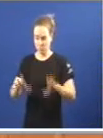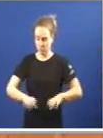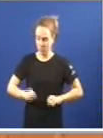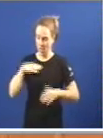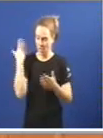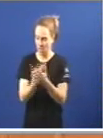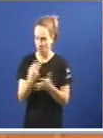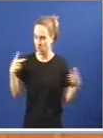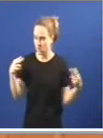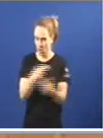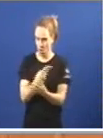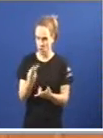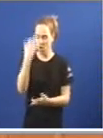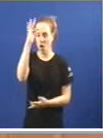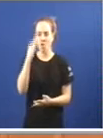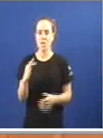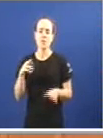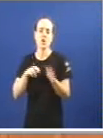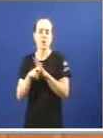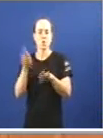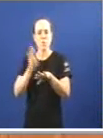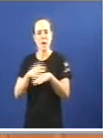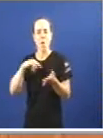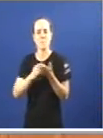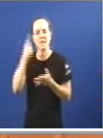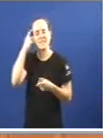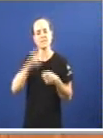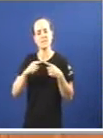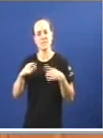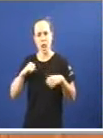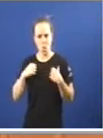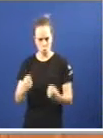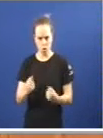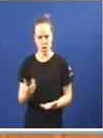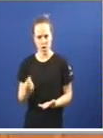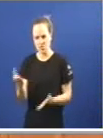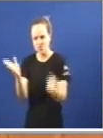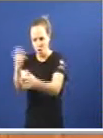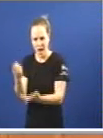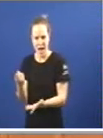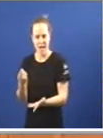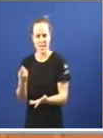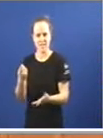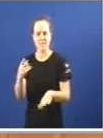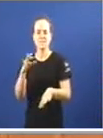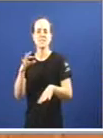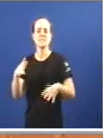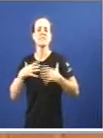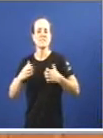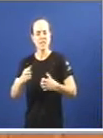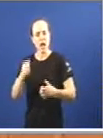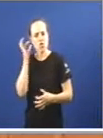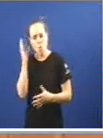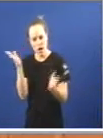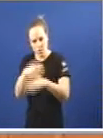tenían ningún recurso para ese plan de salud mental que vos te dedicaban a facer para ese plan de salud e da muller para implantación de esas especialidades de enfermería